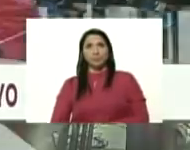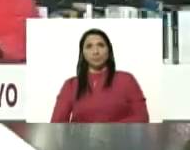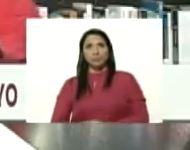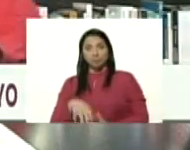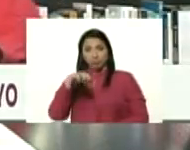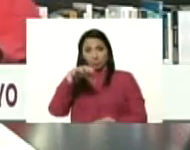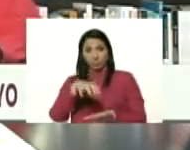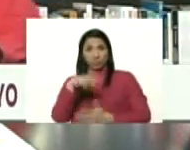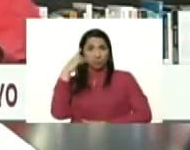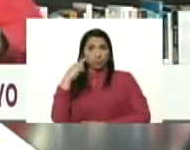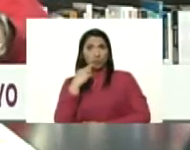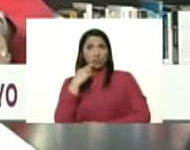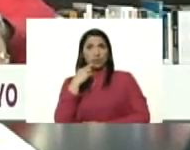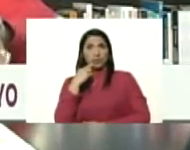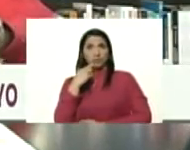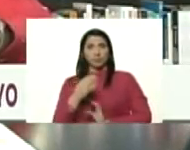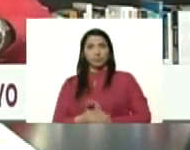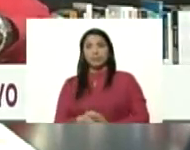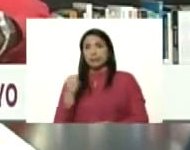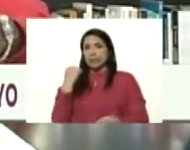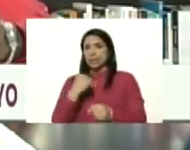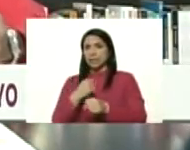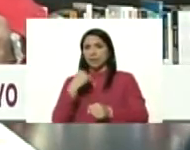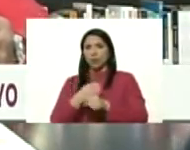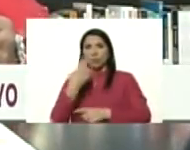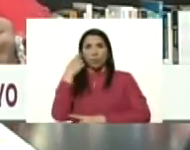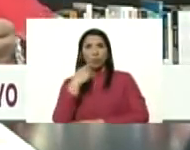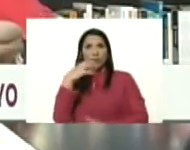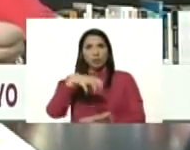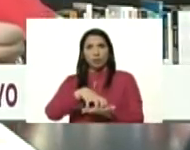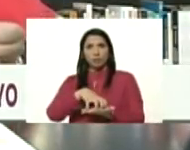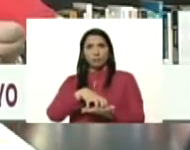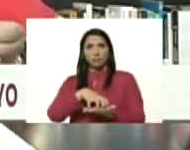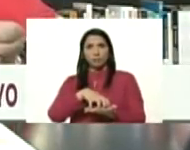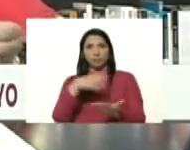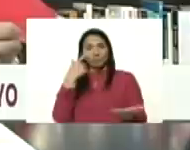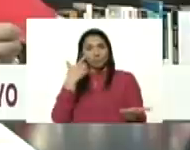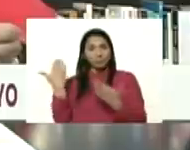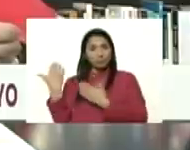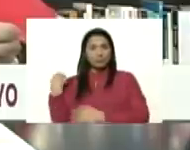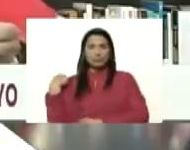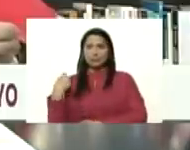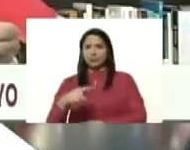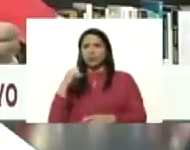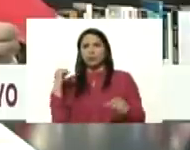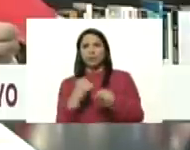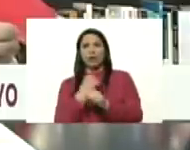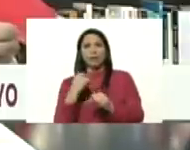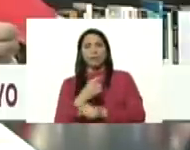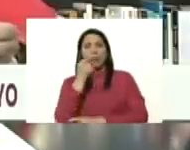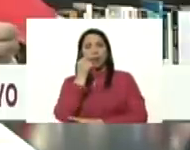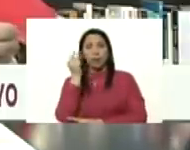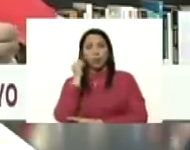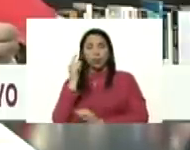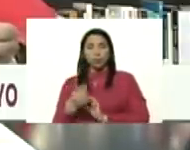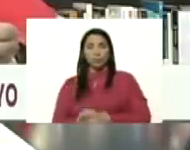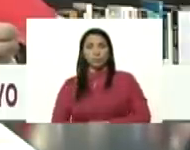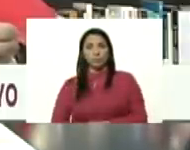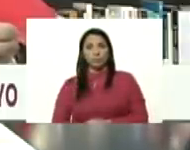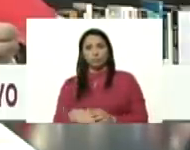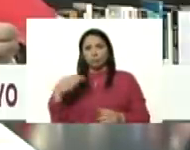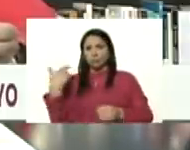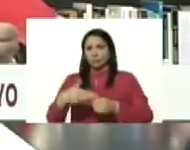Allá está la clase obrera de Guayana. Allá tenemos a los trabajadores de Alcaza,